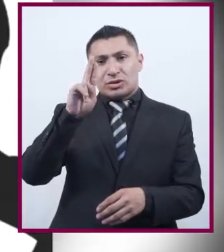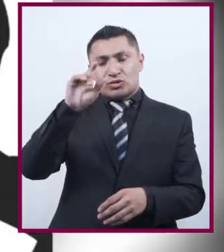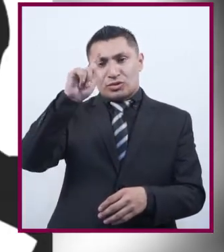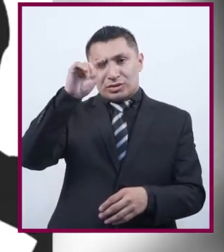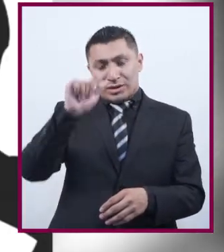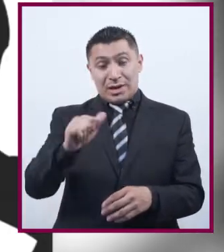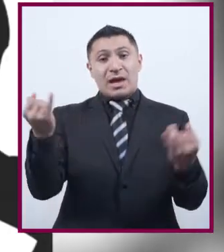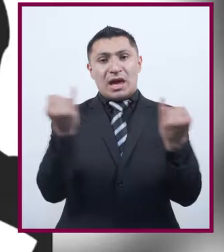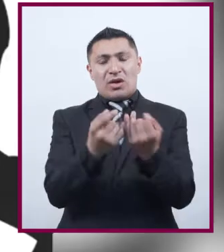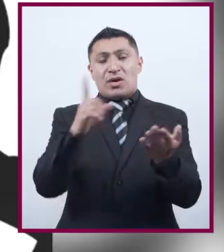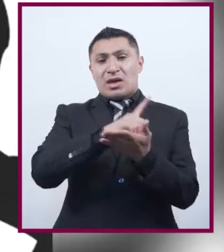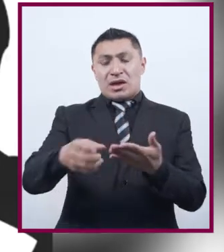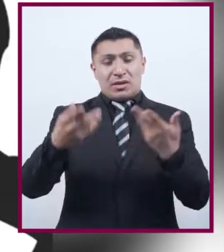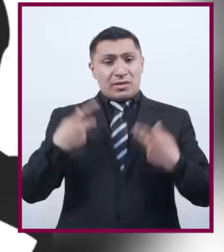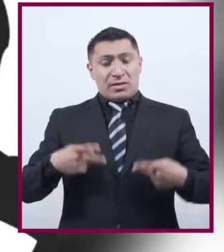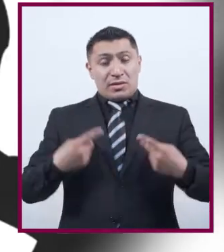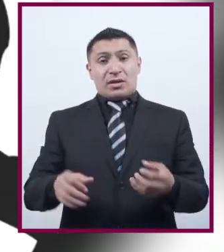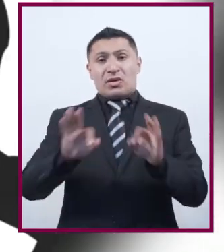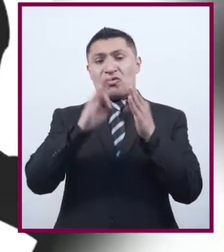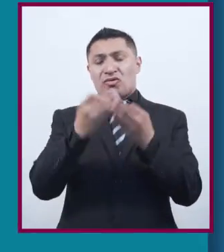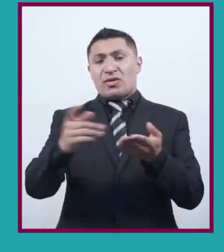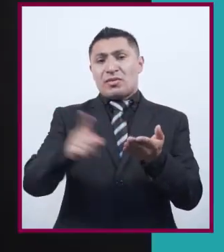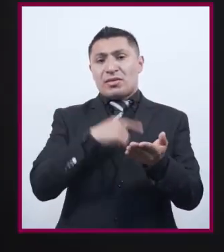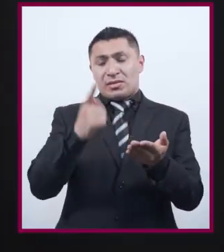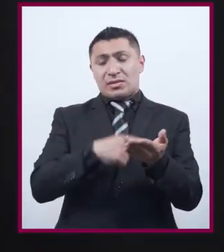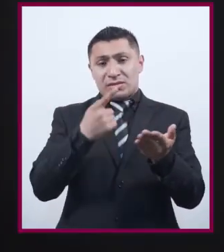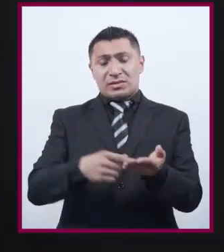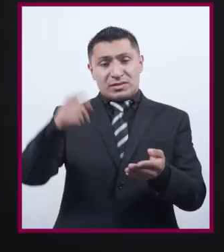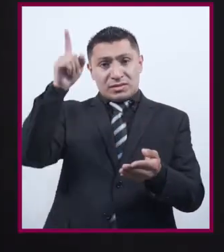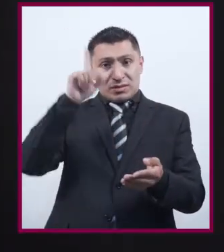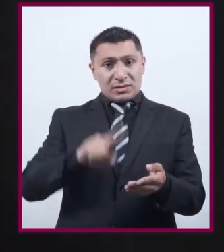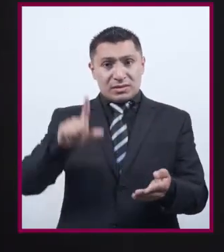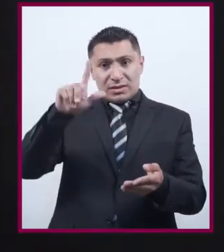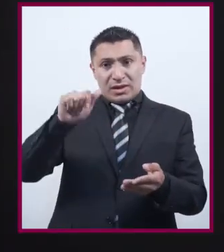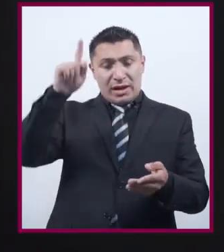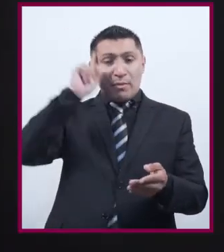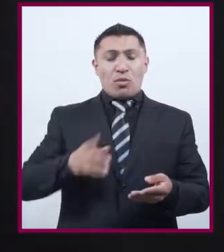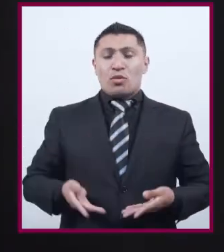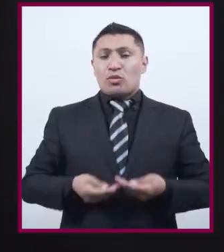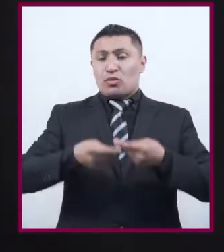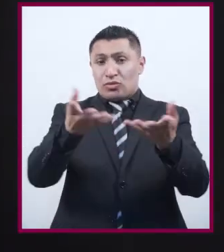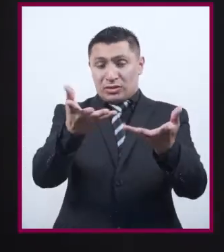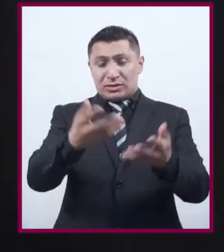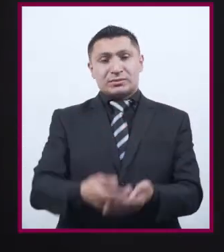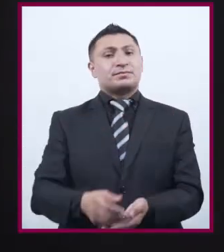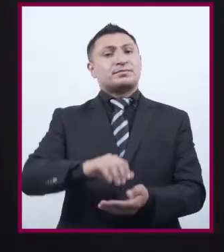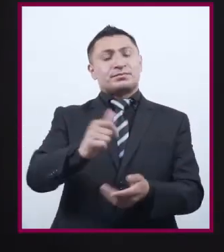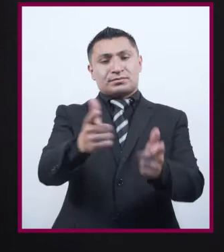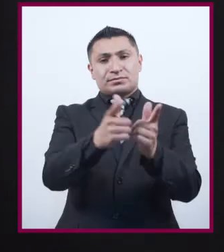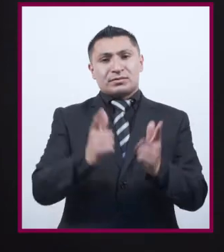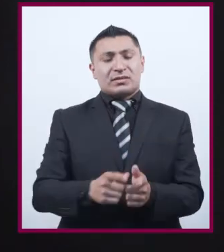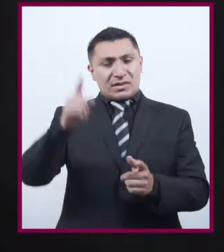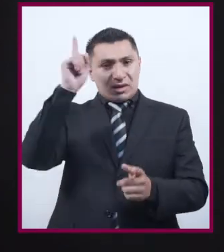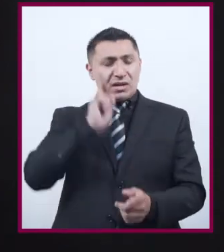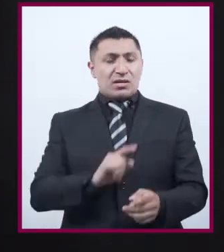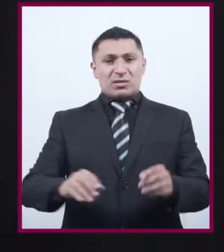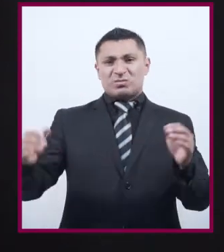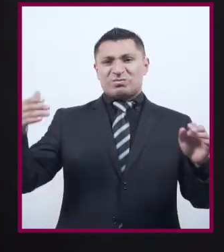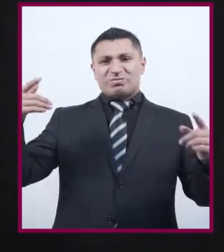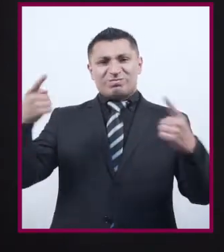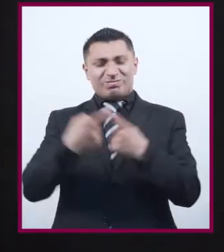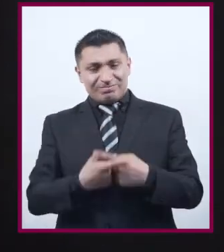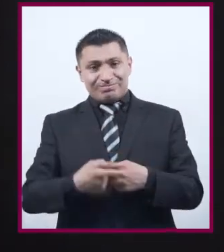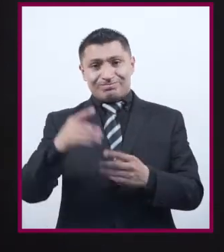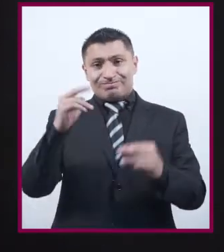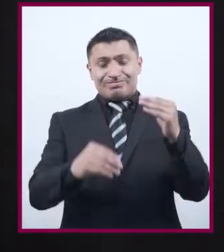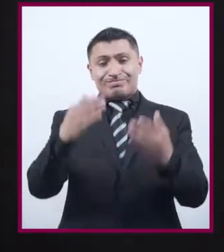de difusión fue la revista La Mujer. Por otro lado, surgieron grupos feministas radicales de clase media, influenciadas